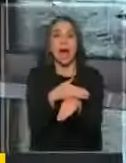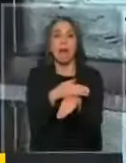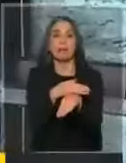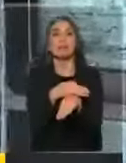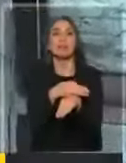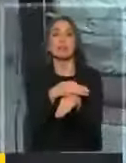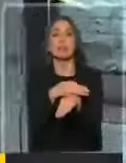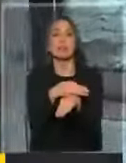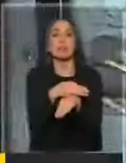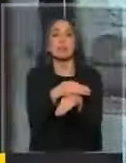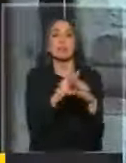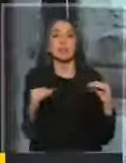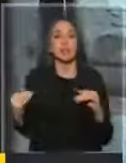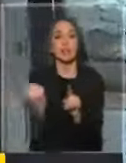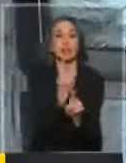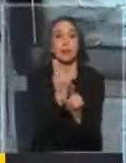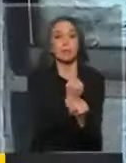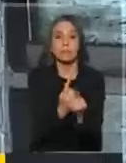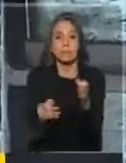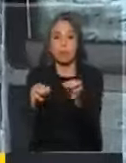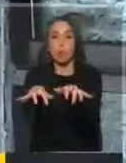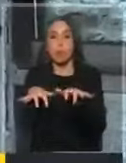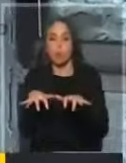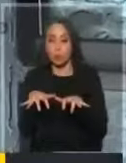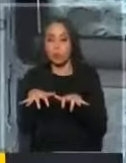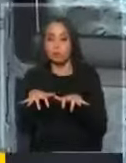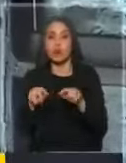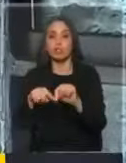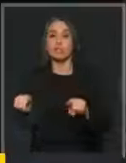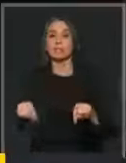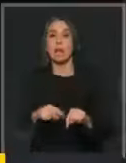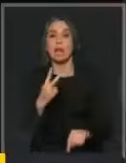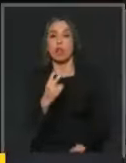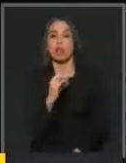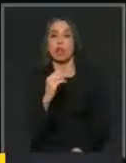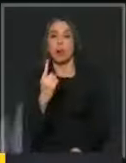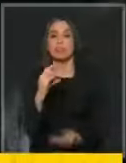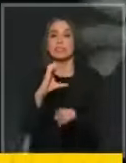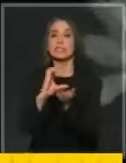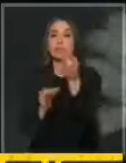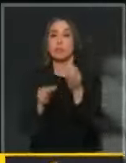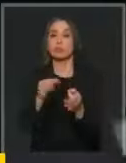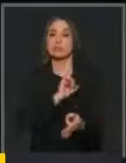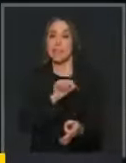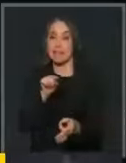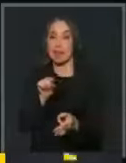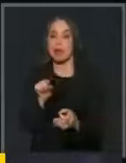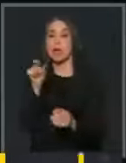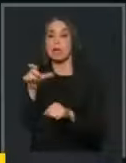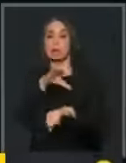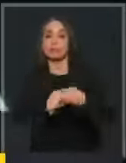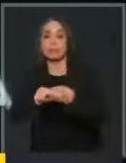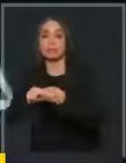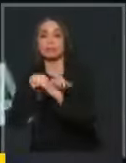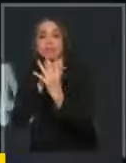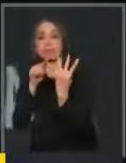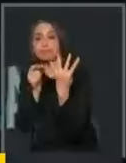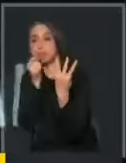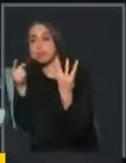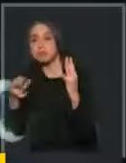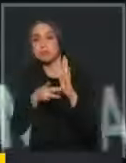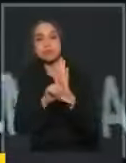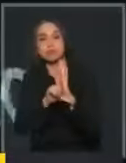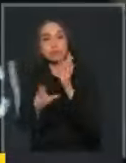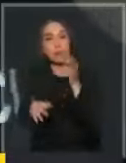interior de esta audiencia, la sala 201 del Centro de Justicia, donde se realiza esta formalización. Y otra situación bien importante, el hecho de que